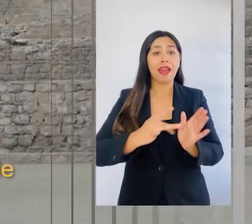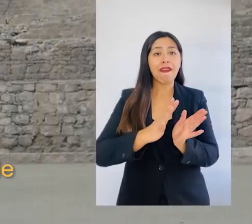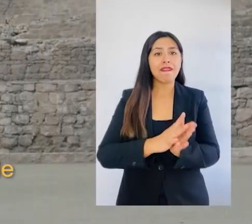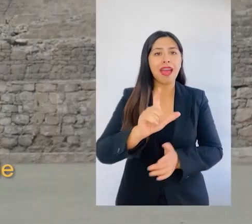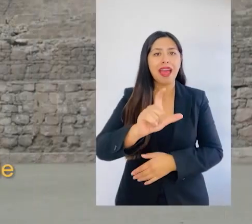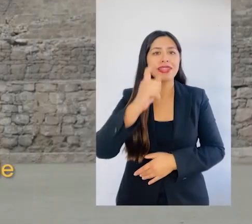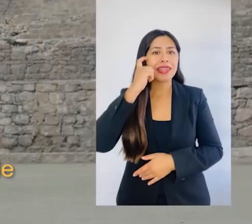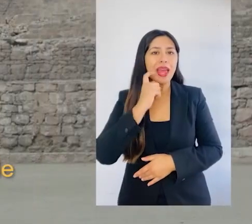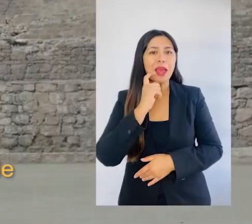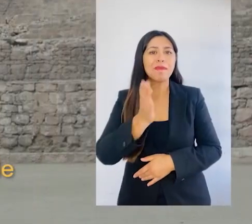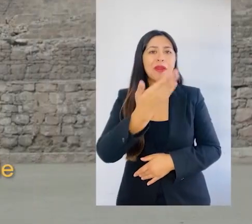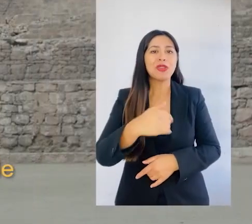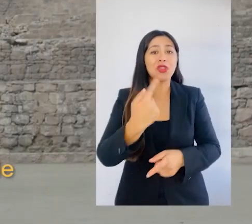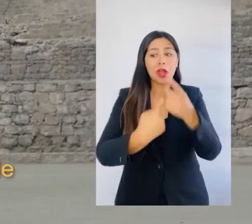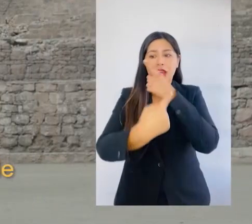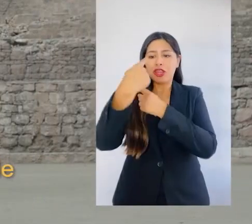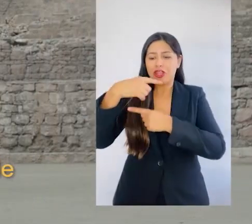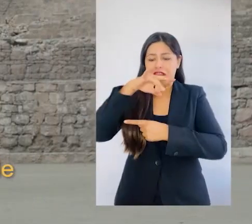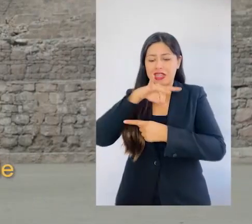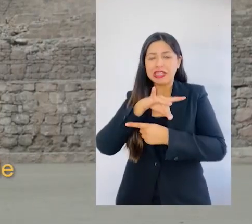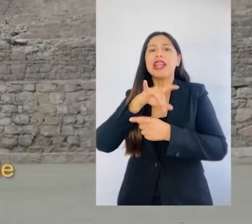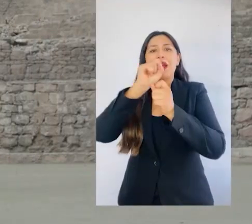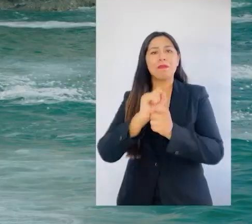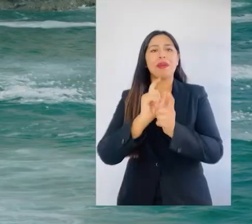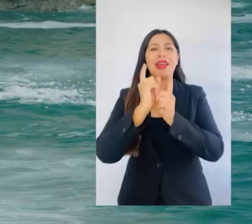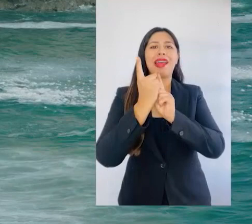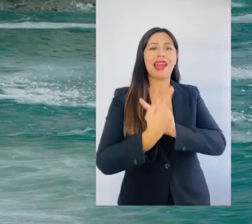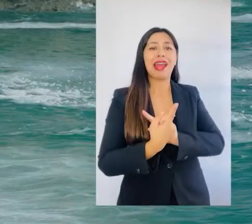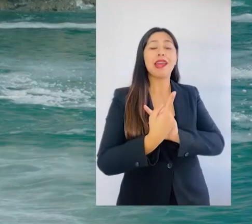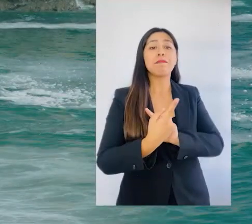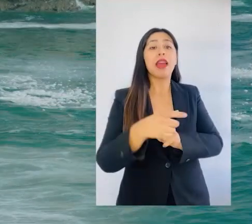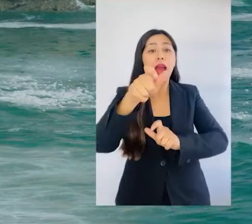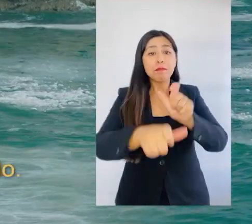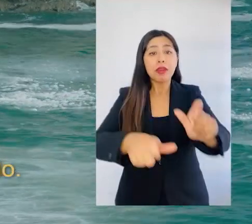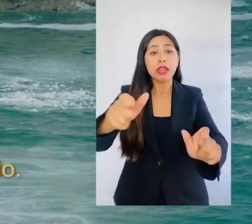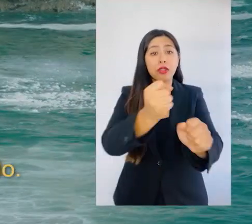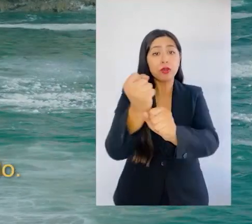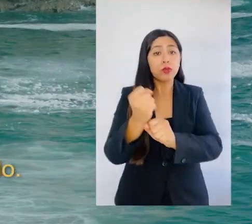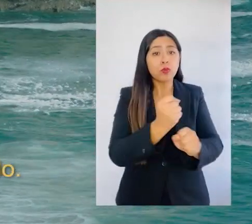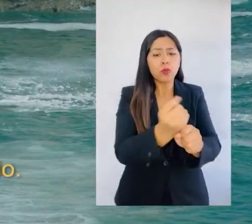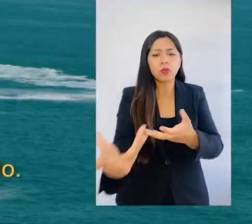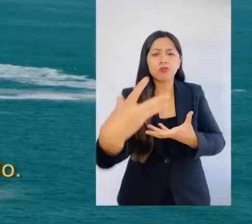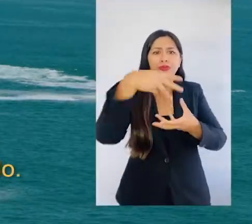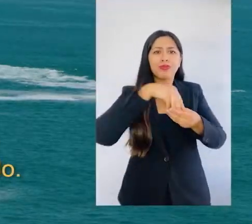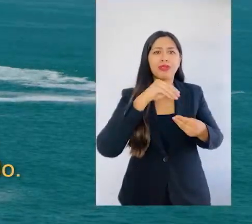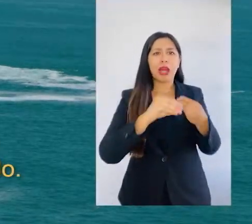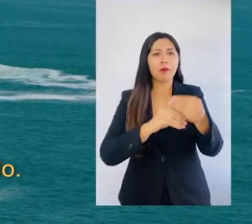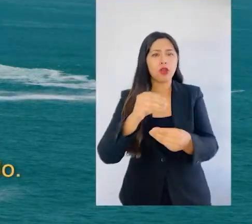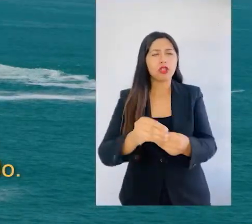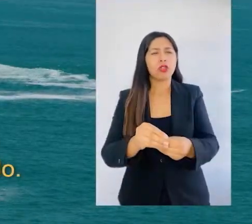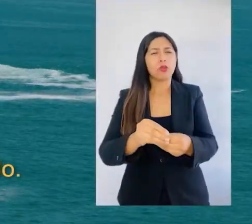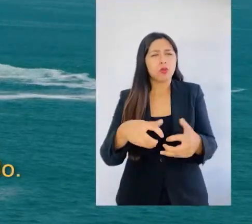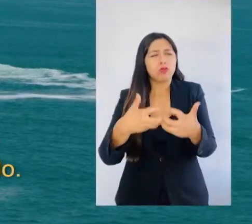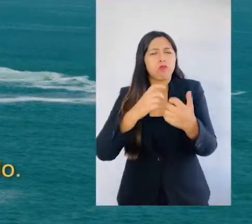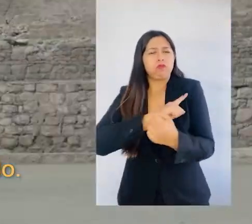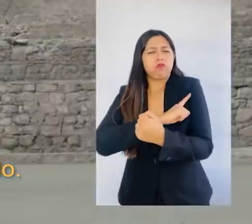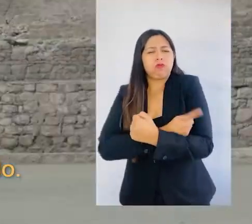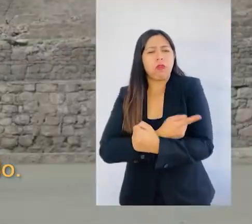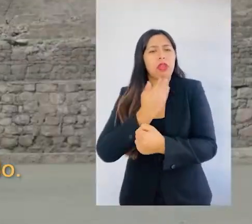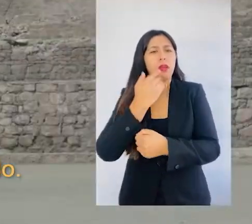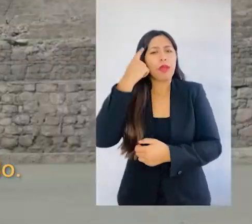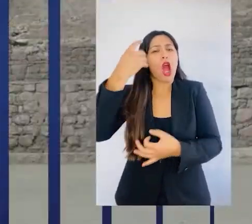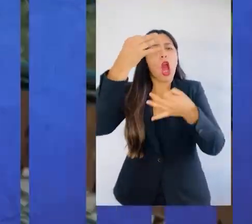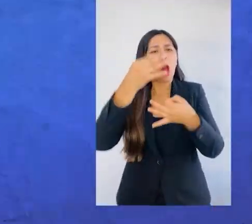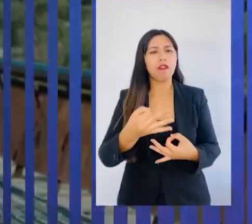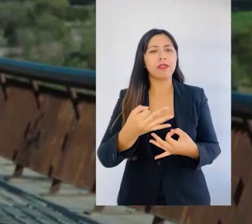este 7 de mayo podemos cambiar la historia de este chile y efectivamente los trabajadores estemos incorporados en este proceso con mucha fuerza